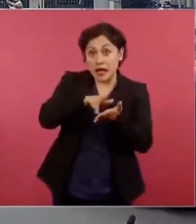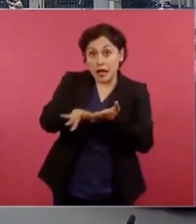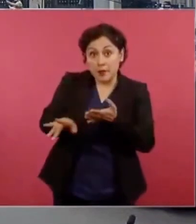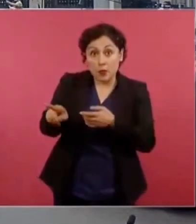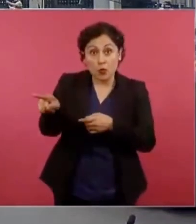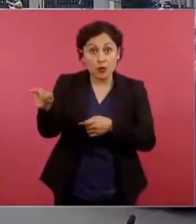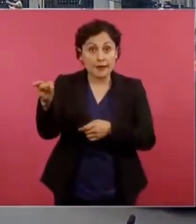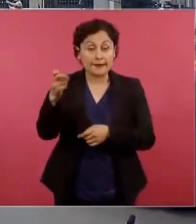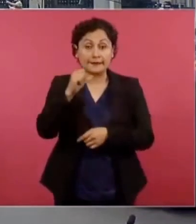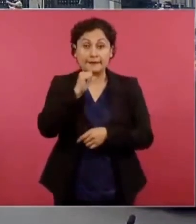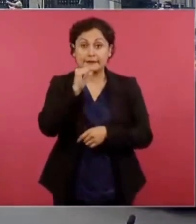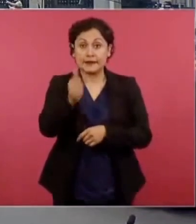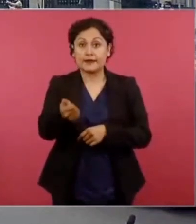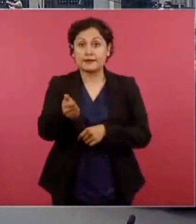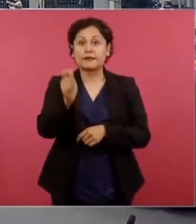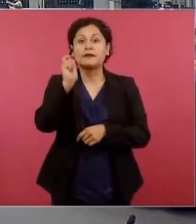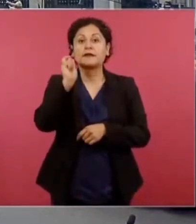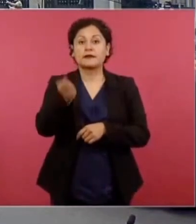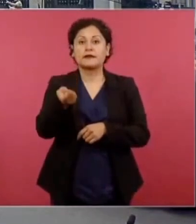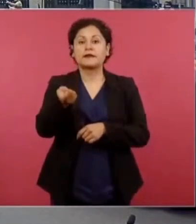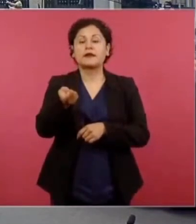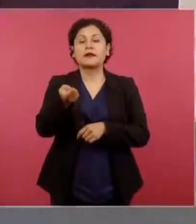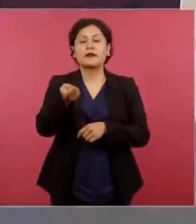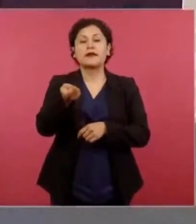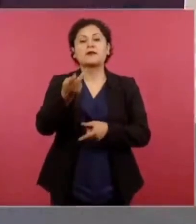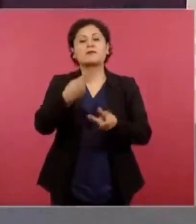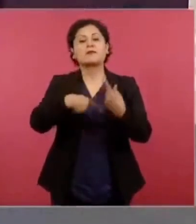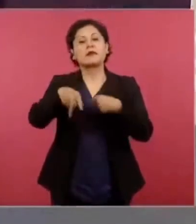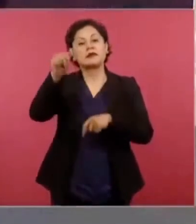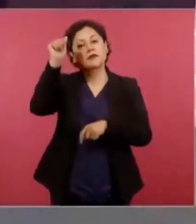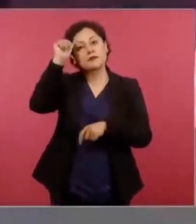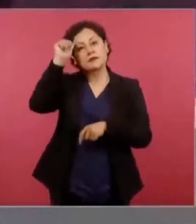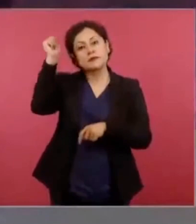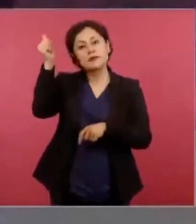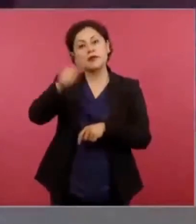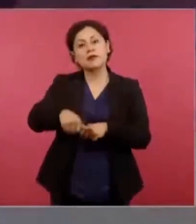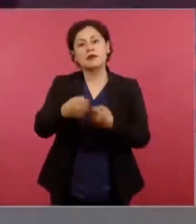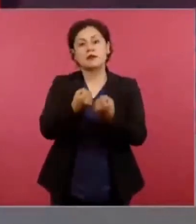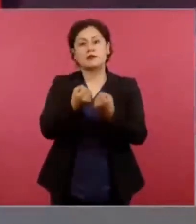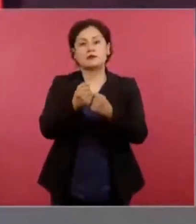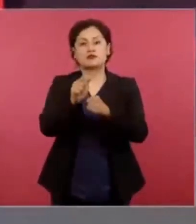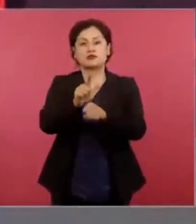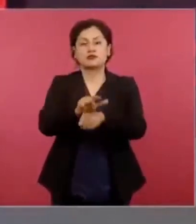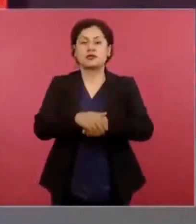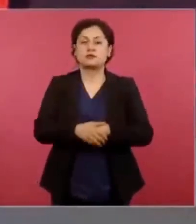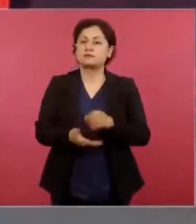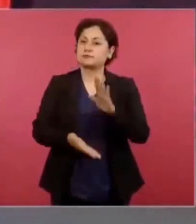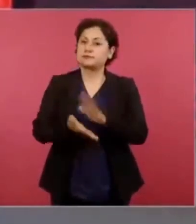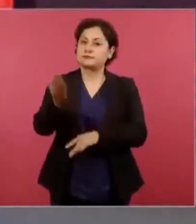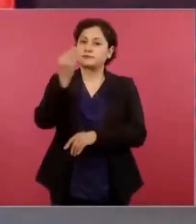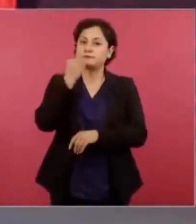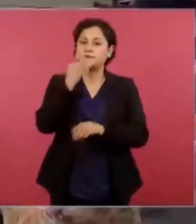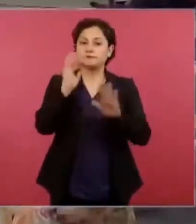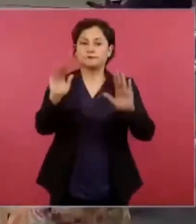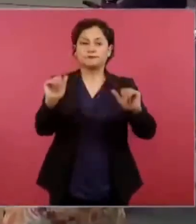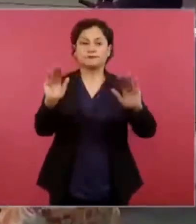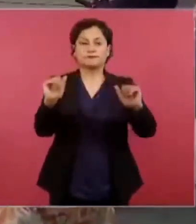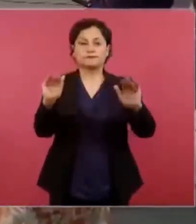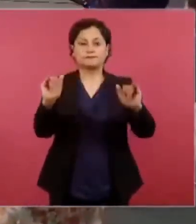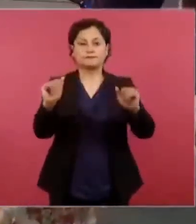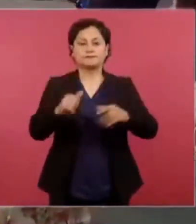vamos a vivir en pecado social. Vámonos a desayunar. Adiós, adiós.